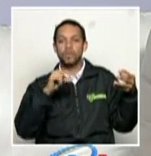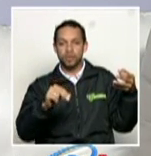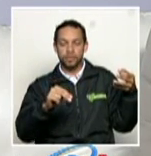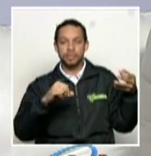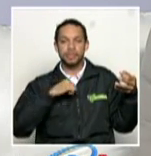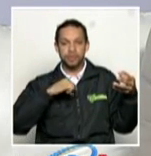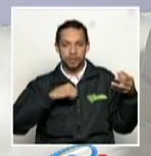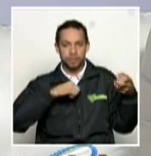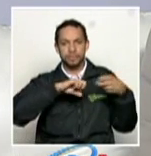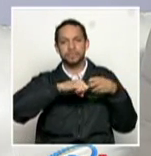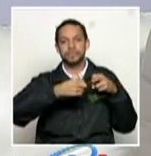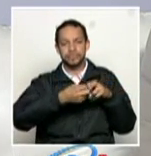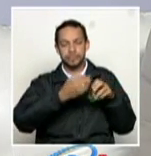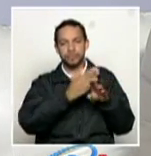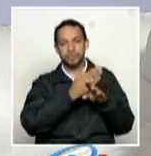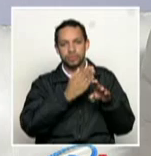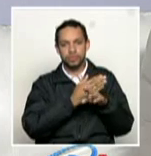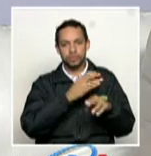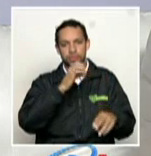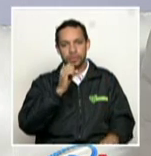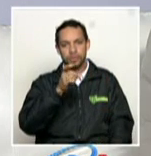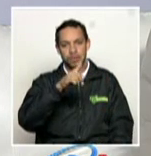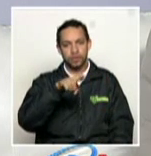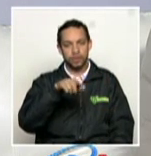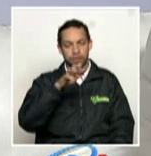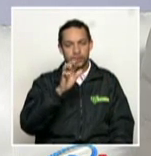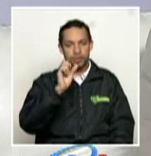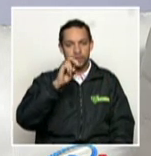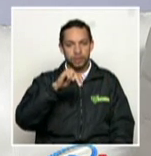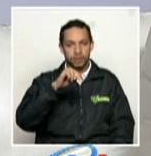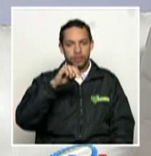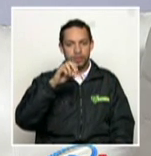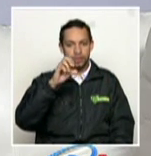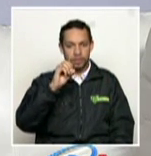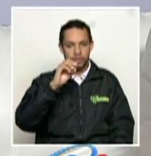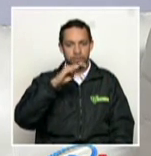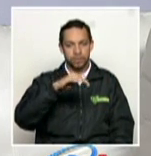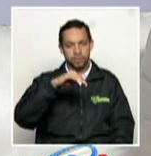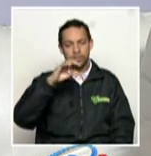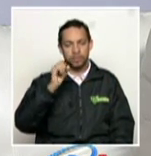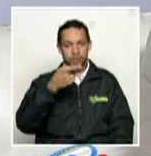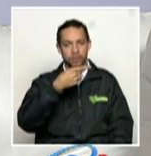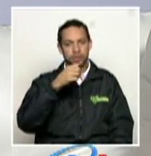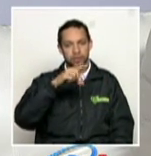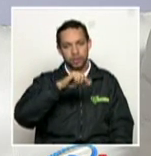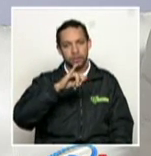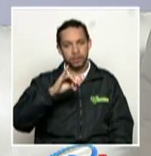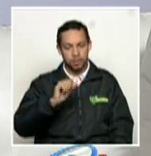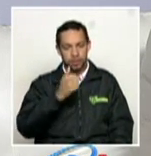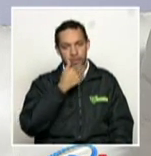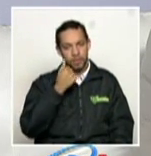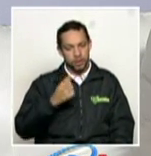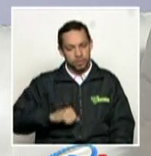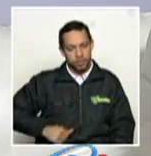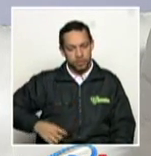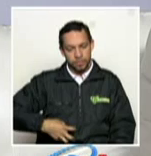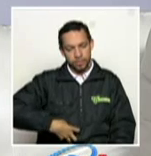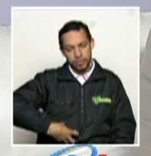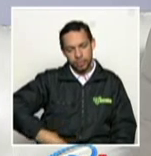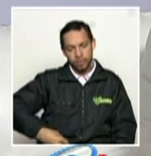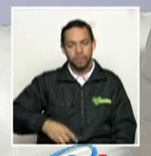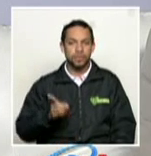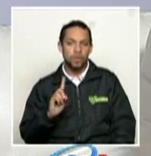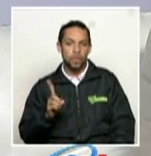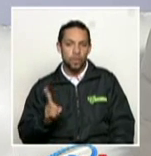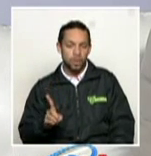esplenomegalia, pero el señor, el médico que me hizo la radiografía, me dice, ¿por qué le van a sacar el vaso? Yo le dije, porque tengo esplenomegalia, me dijo,